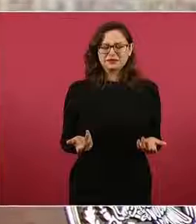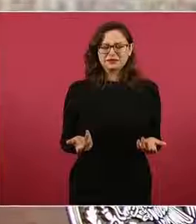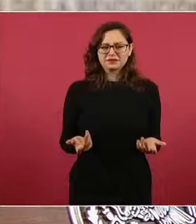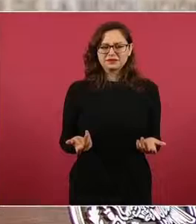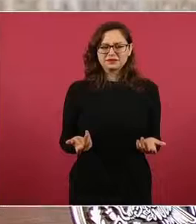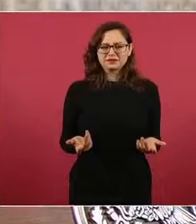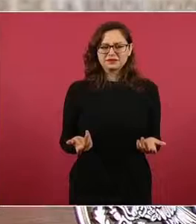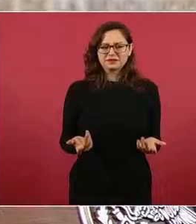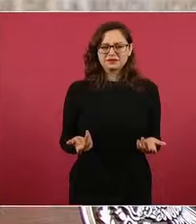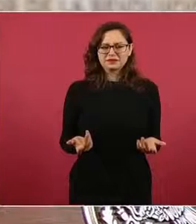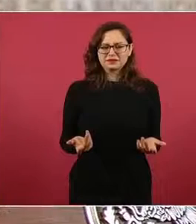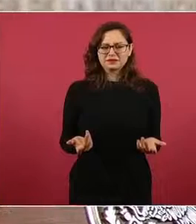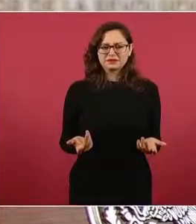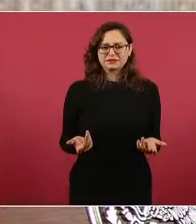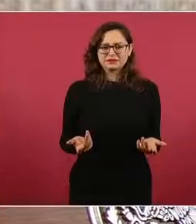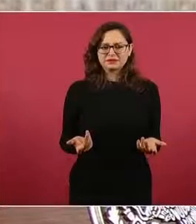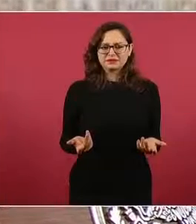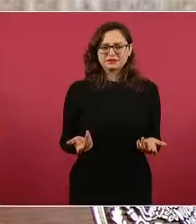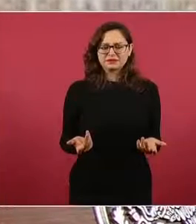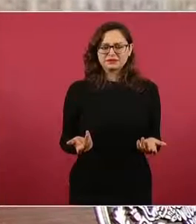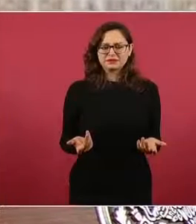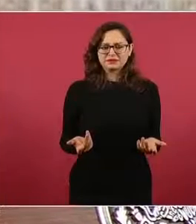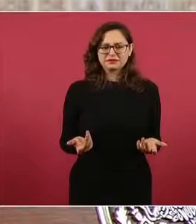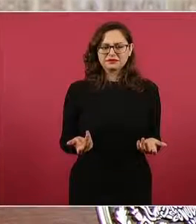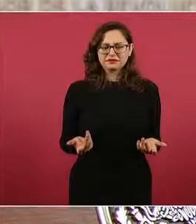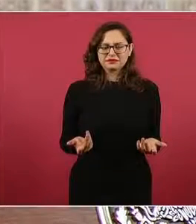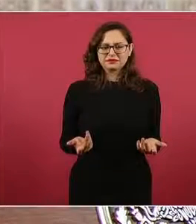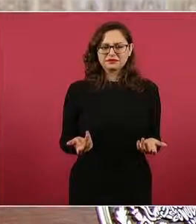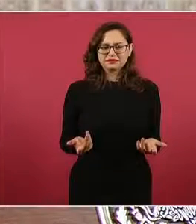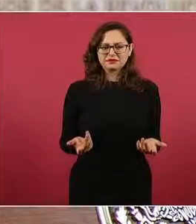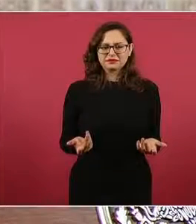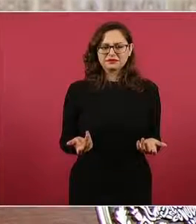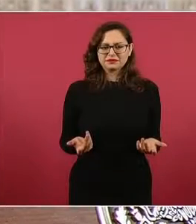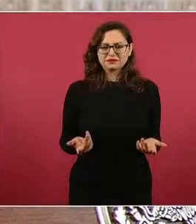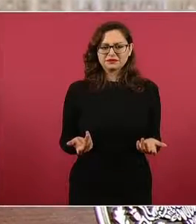sin tener una postura